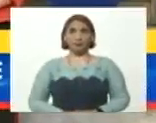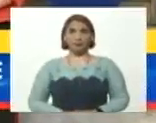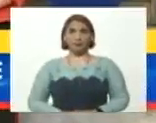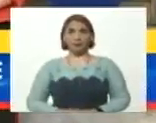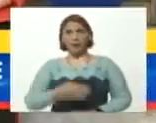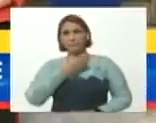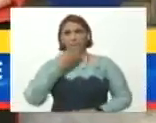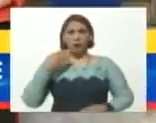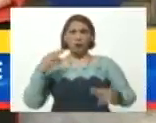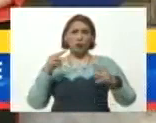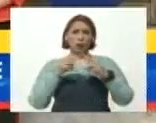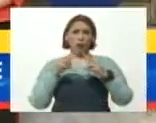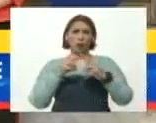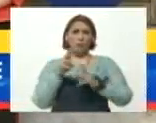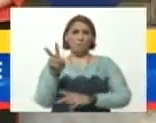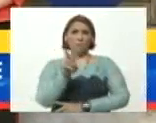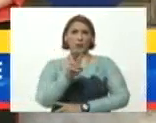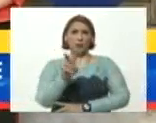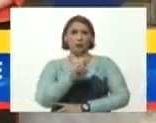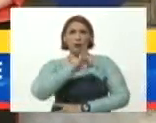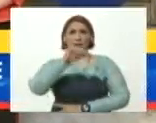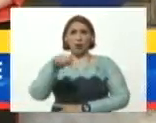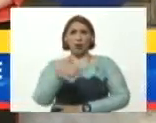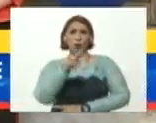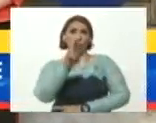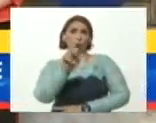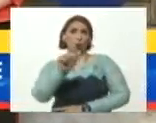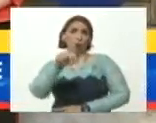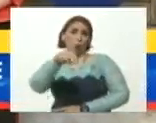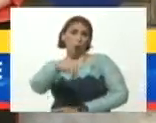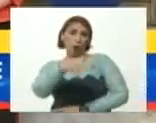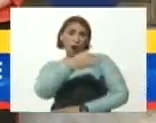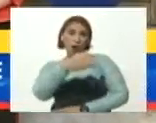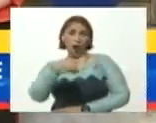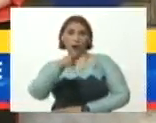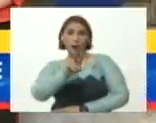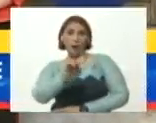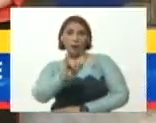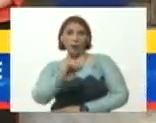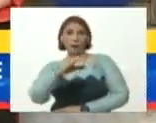mejor conocido en Venezuela como Juan Vicente Infantino.